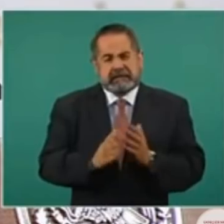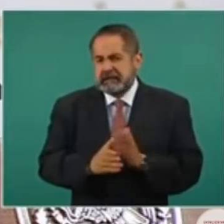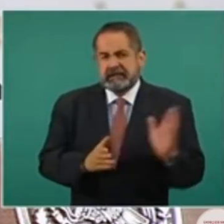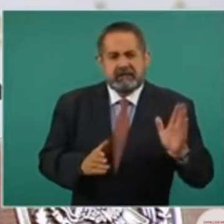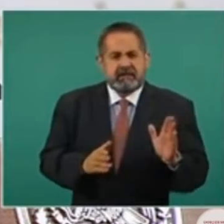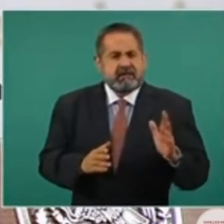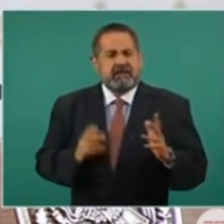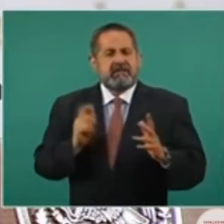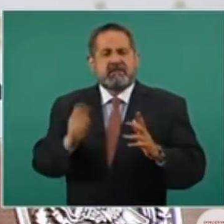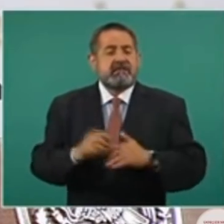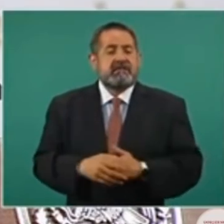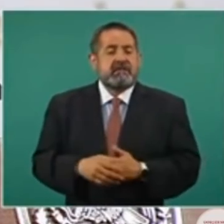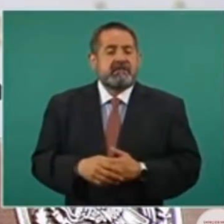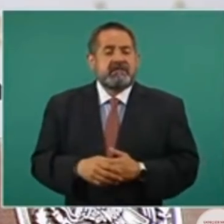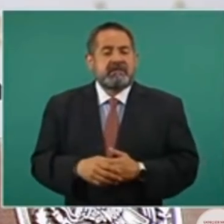y